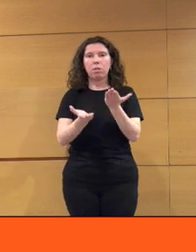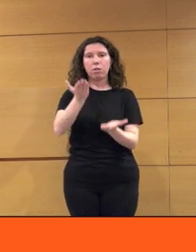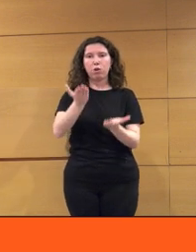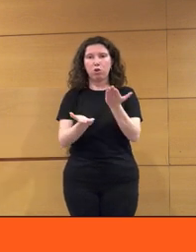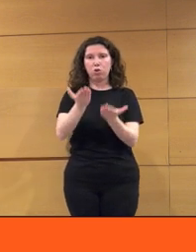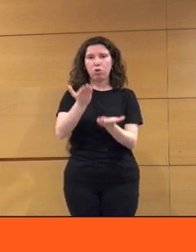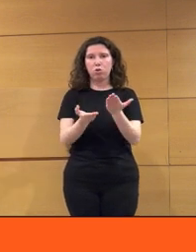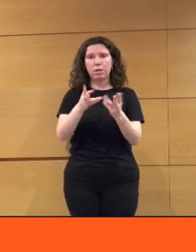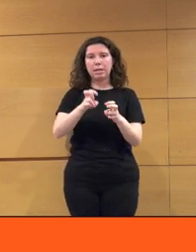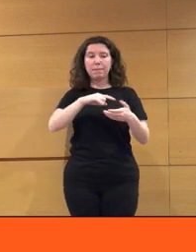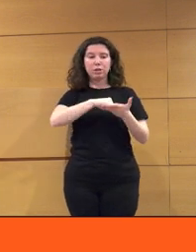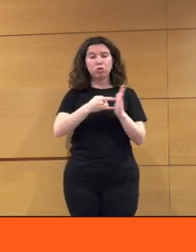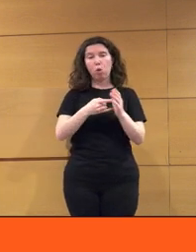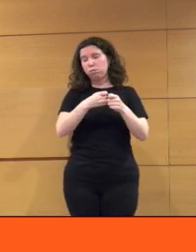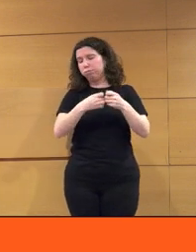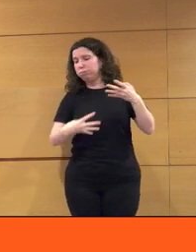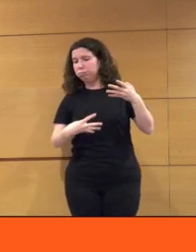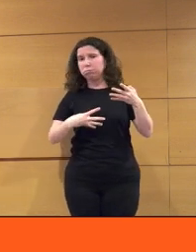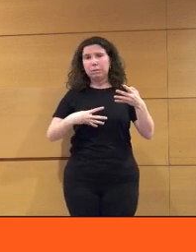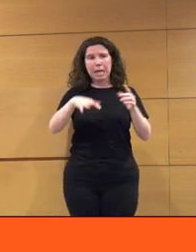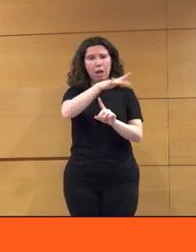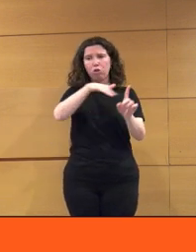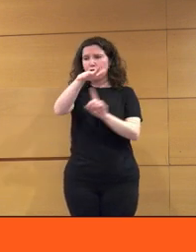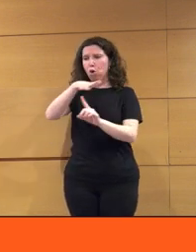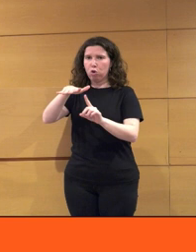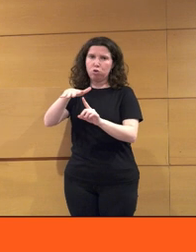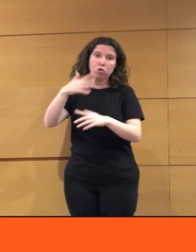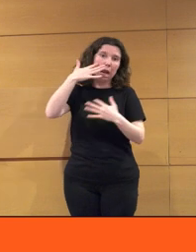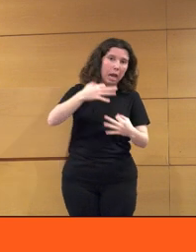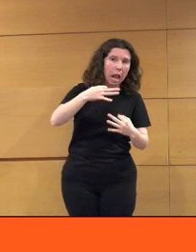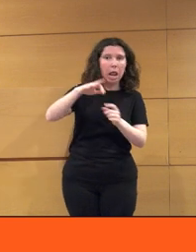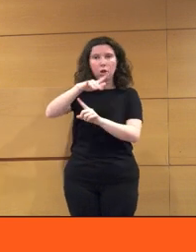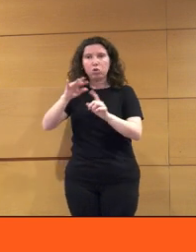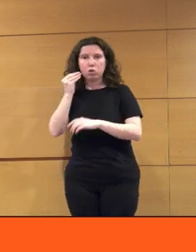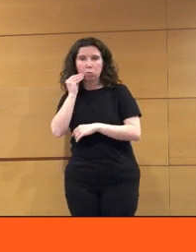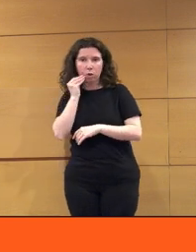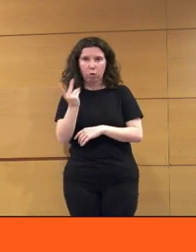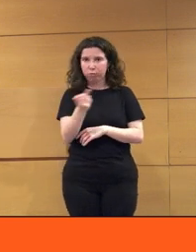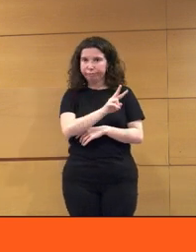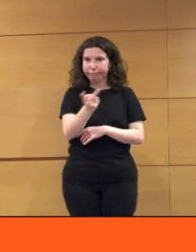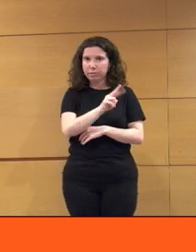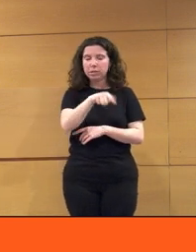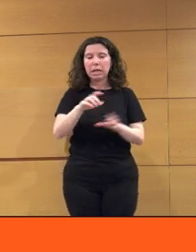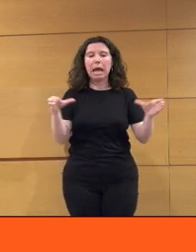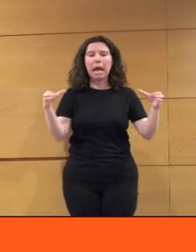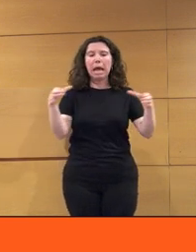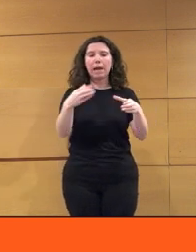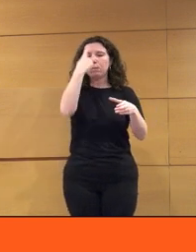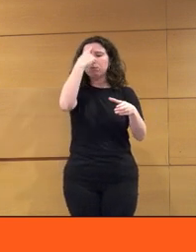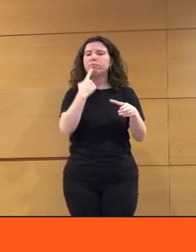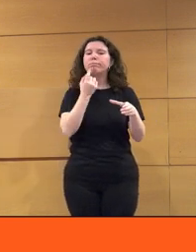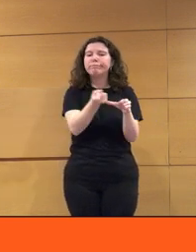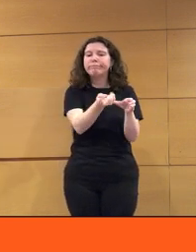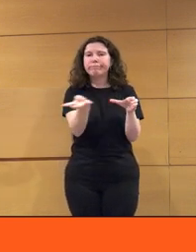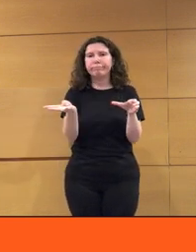de nuestra solución en distintos entornos reales o simulados, y contamos con un equipo multidisciplinar que incluye